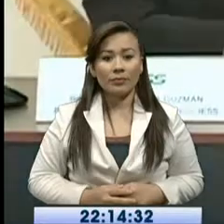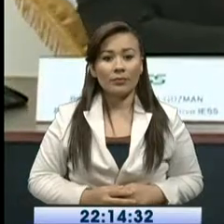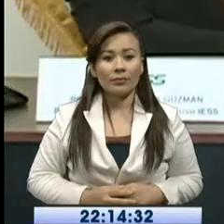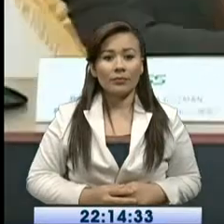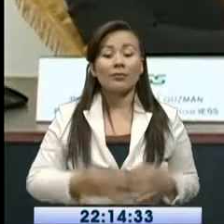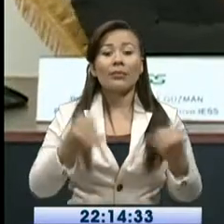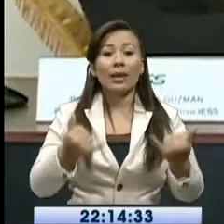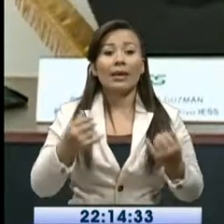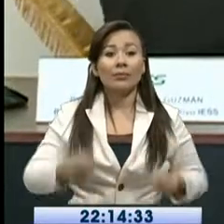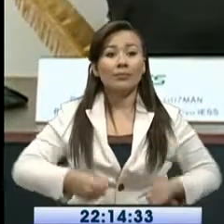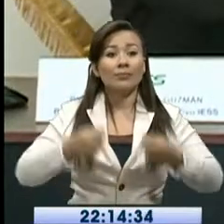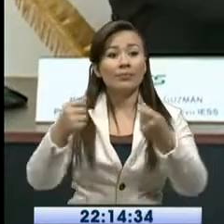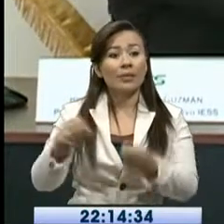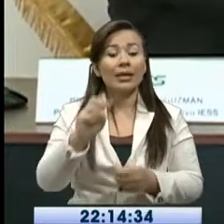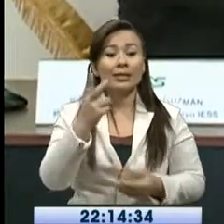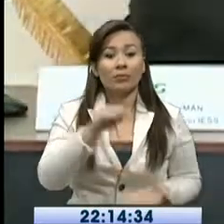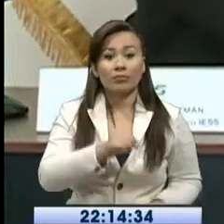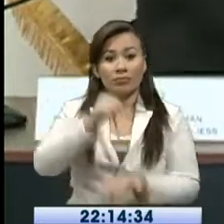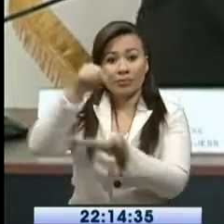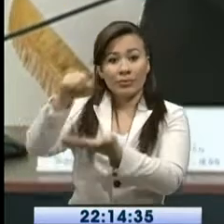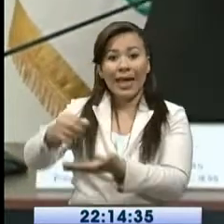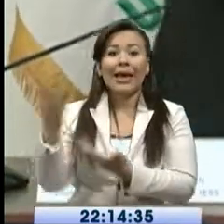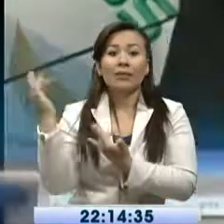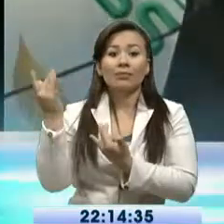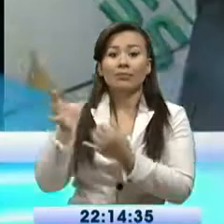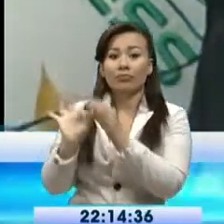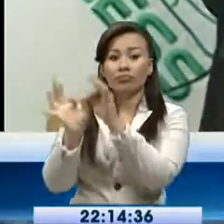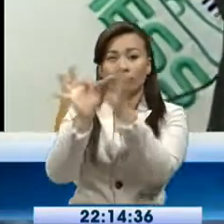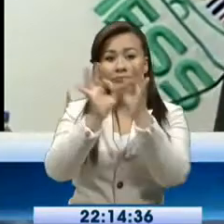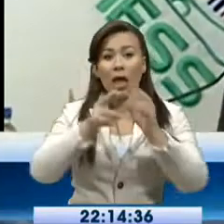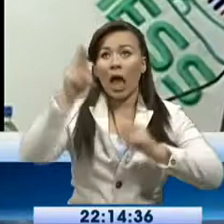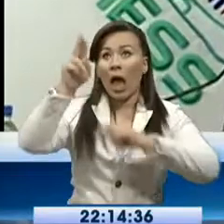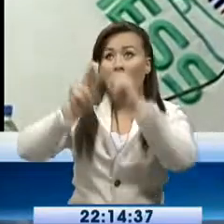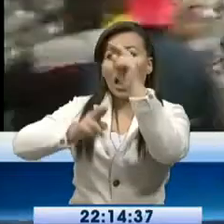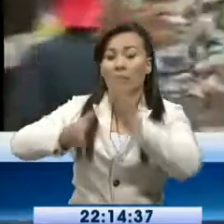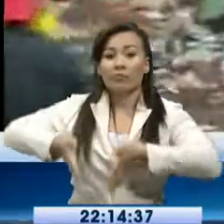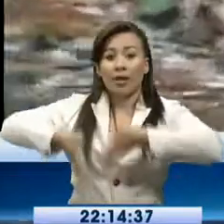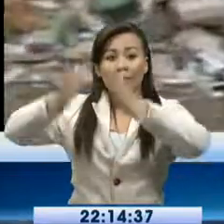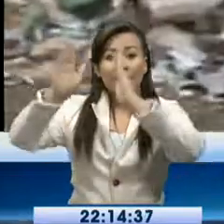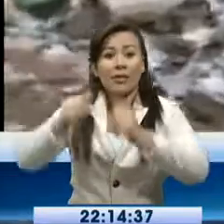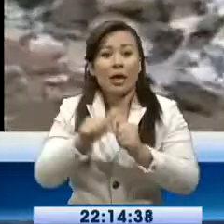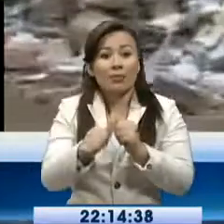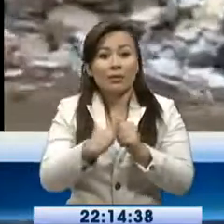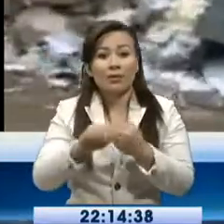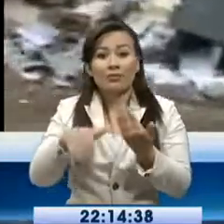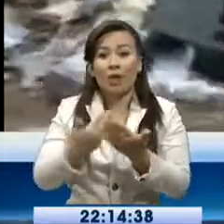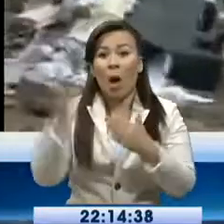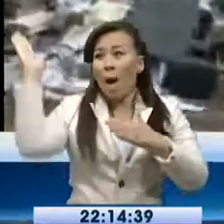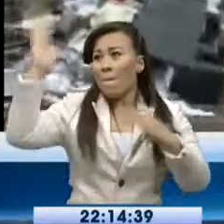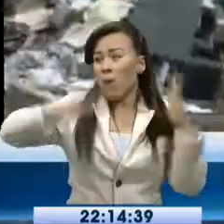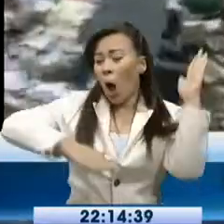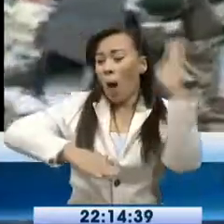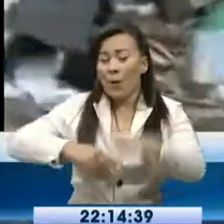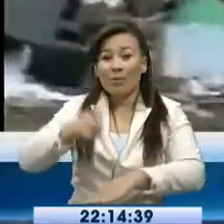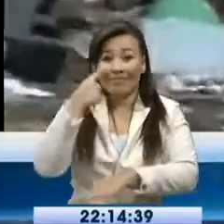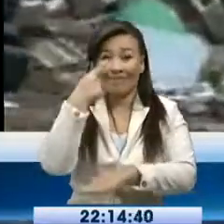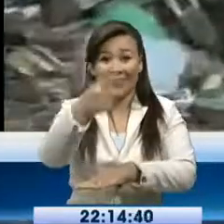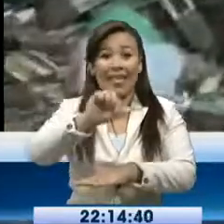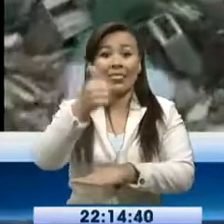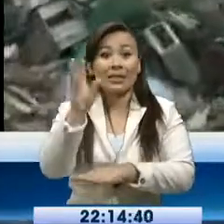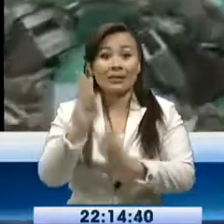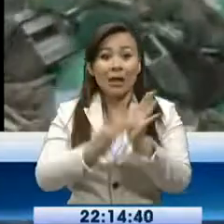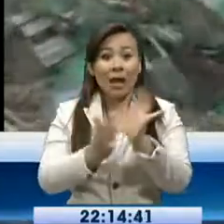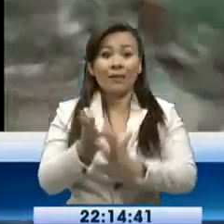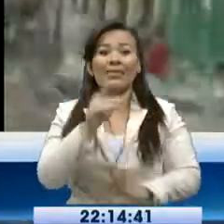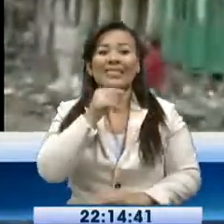Con la entrega del segundo anticipo, el IES espera reconstruir los hospitales y edificios administrativos afectados tras el terremoto del 16 de abril. Según